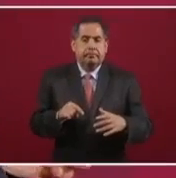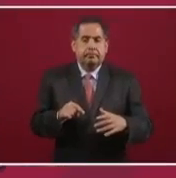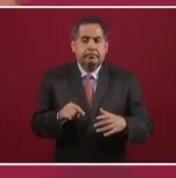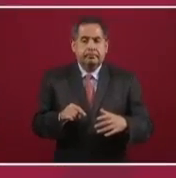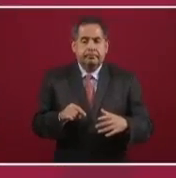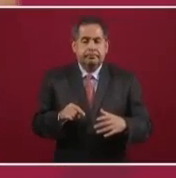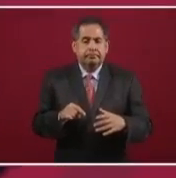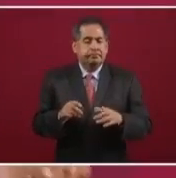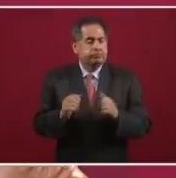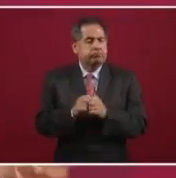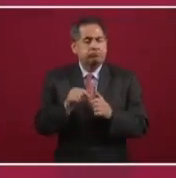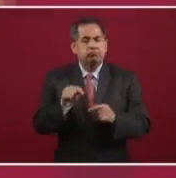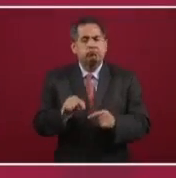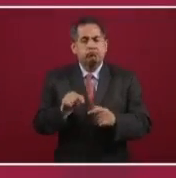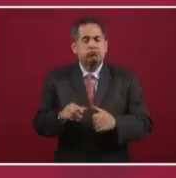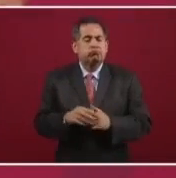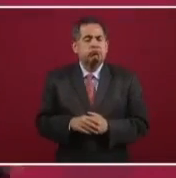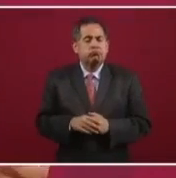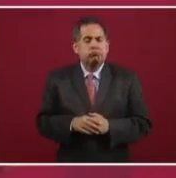viene